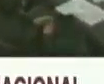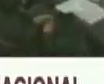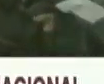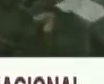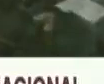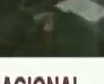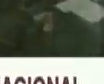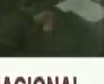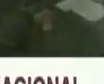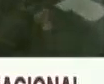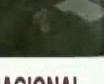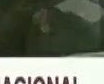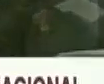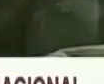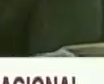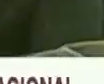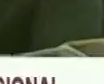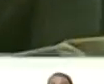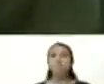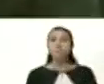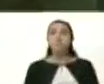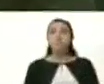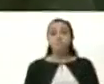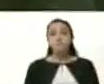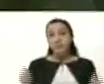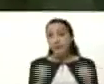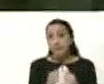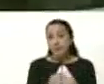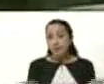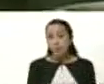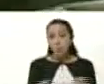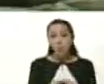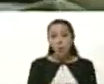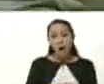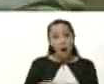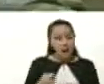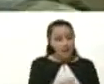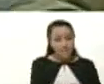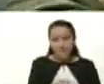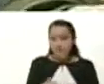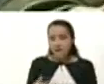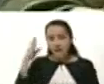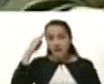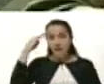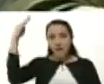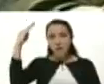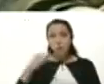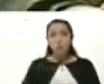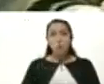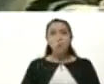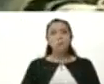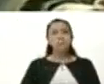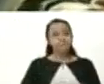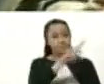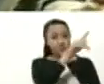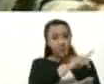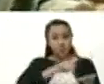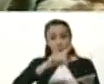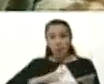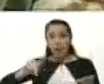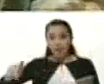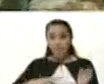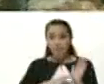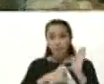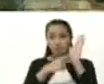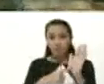recogí piedritas redondas como metras de Dios por las faldas de los cerros Bolívar y San Isidro. Hay